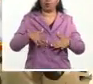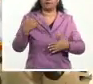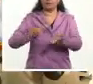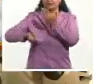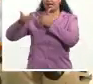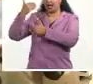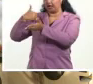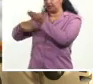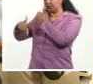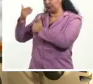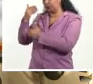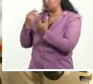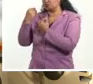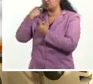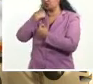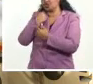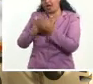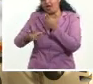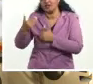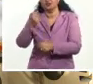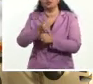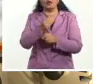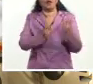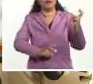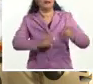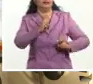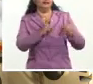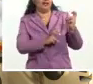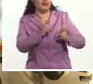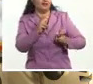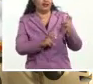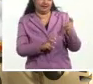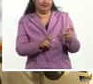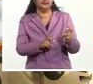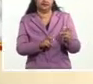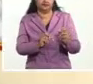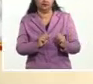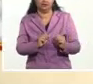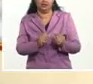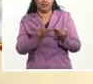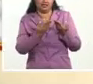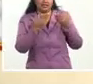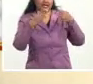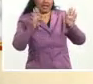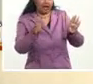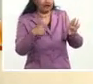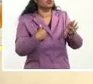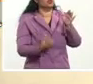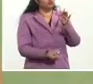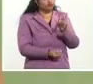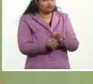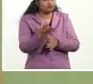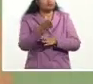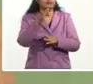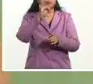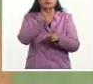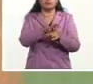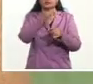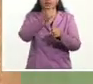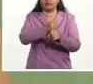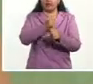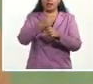Federación con el Poder Popular, desde que se abrieron los talleres hasta que se los cerraron, desde el inicio, desde el